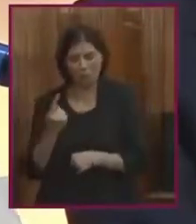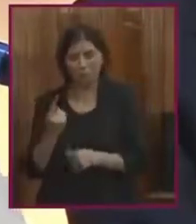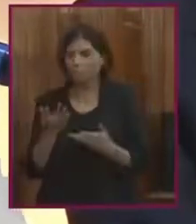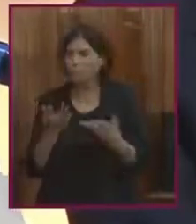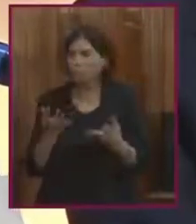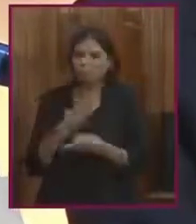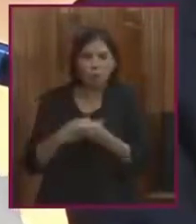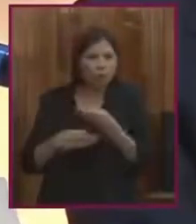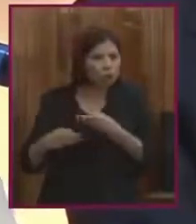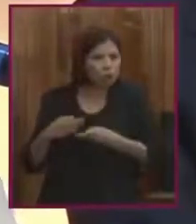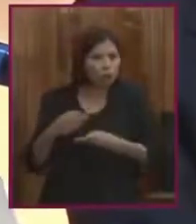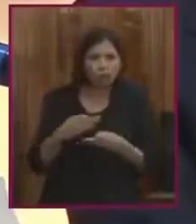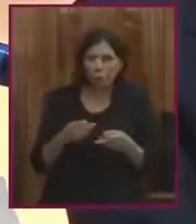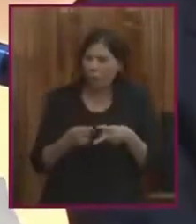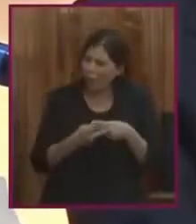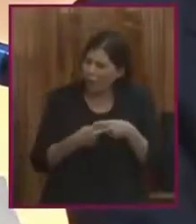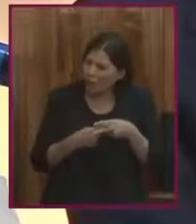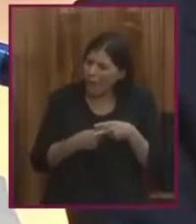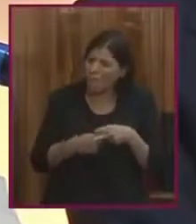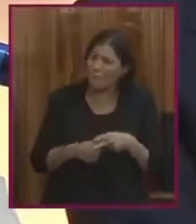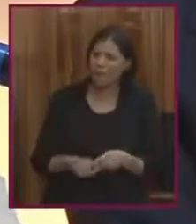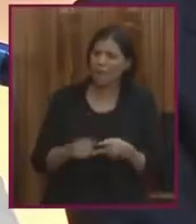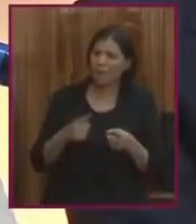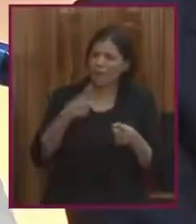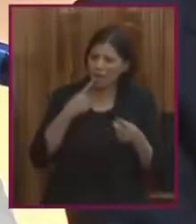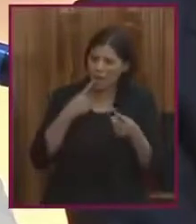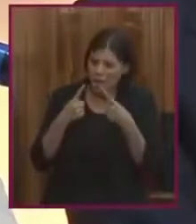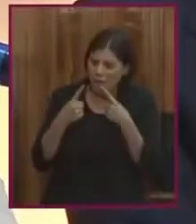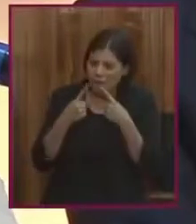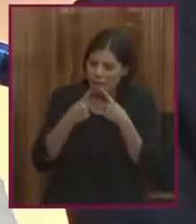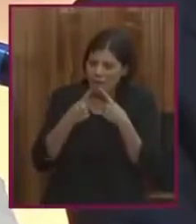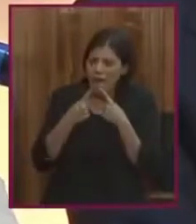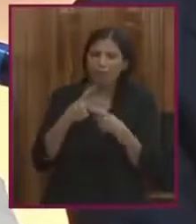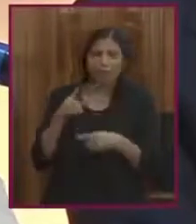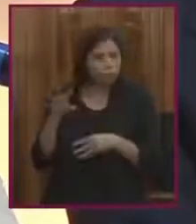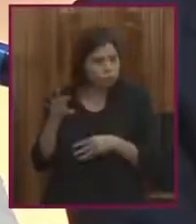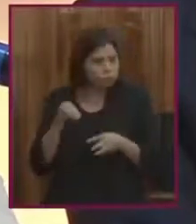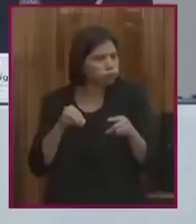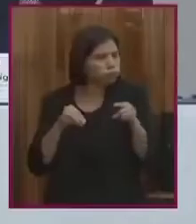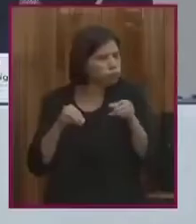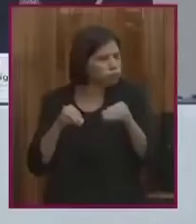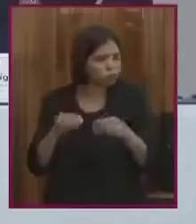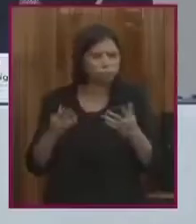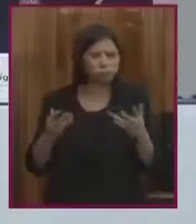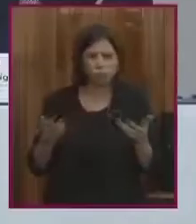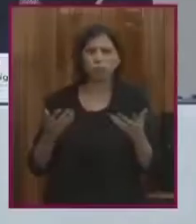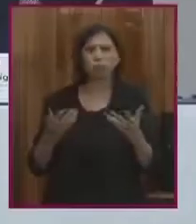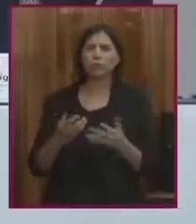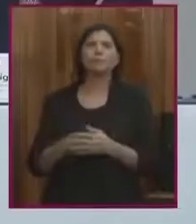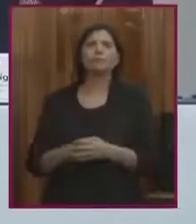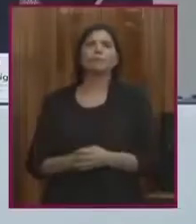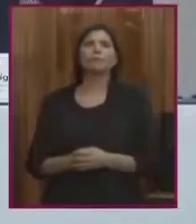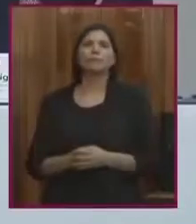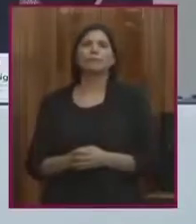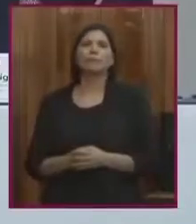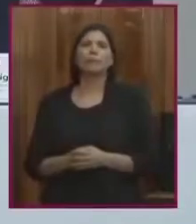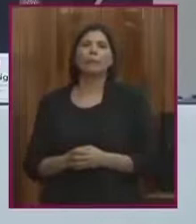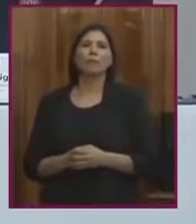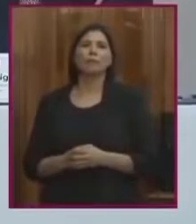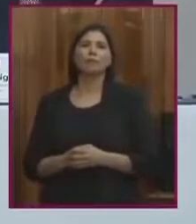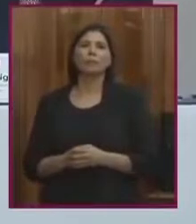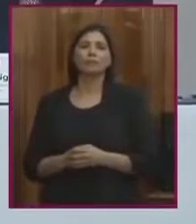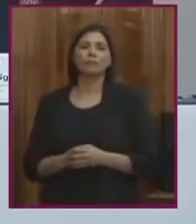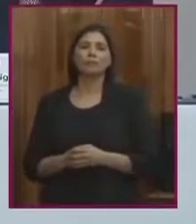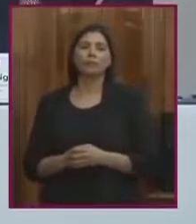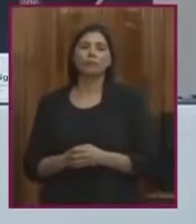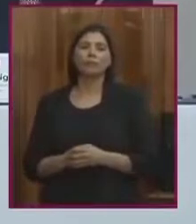y arrancamos en las discusiones, se fueron sumando, parecía muy protocolar, teníamos sí